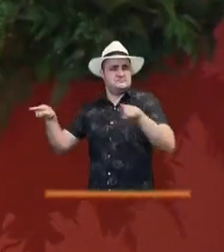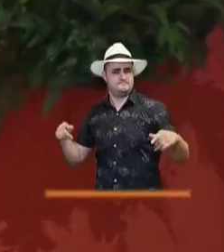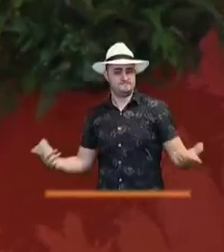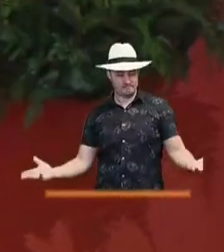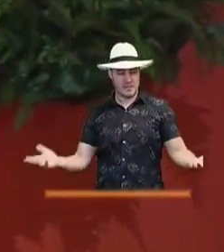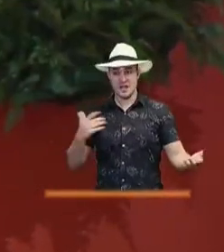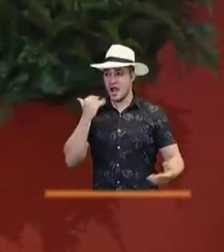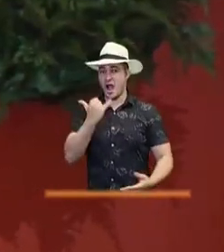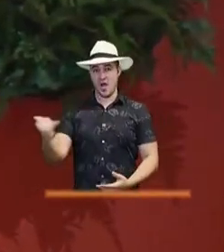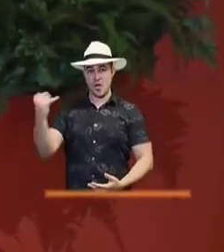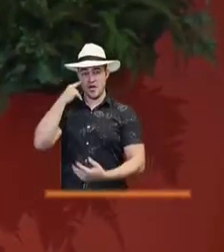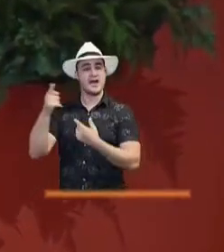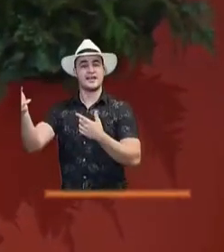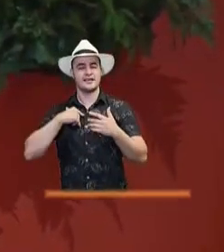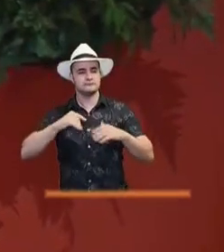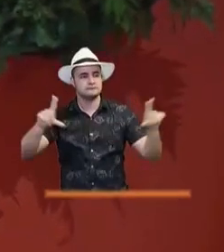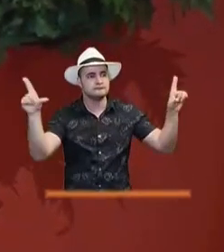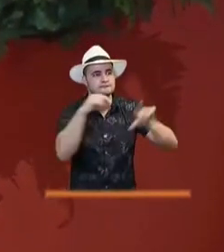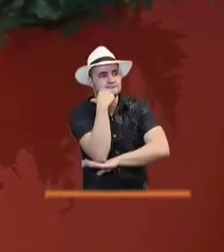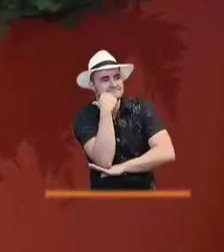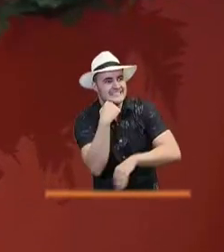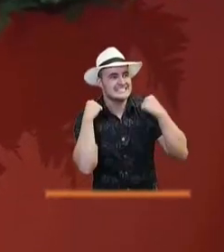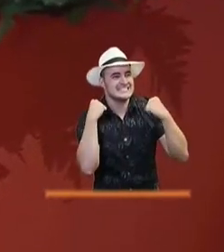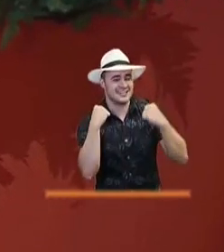están sentados viéndome en